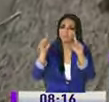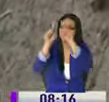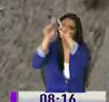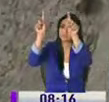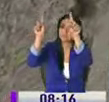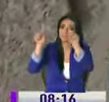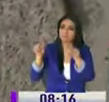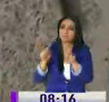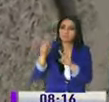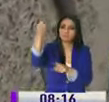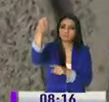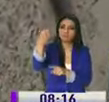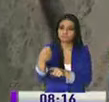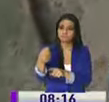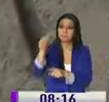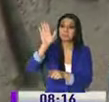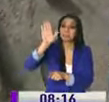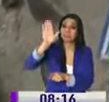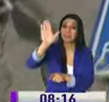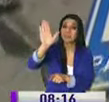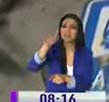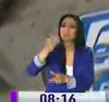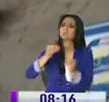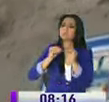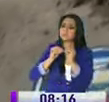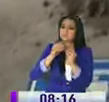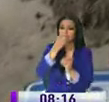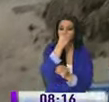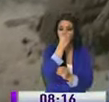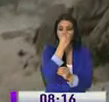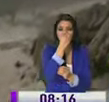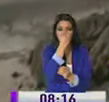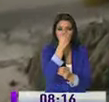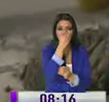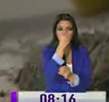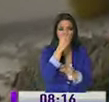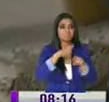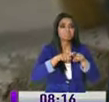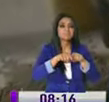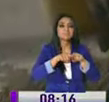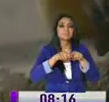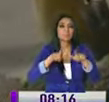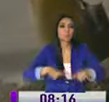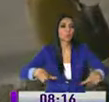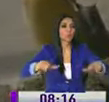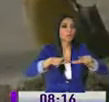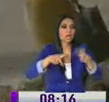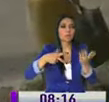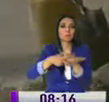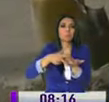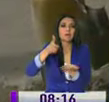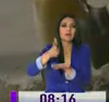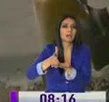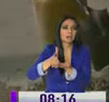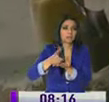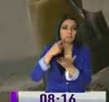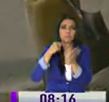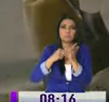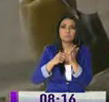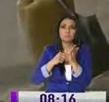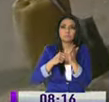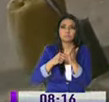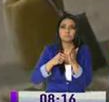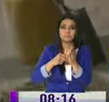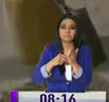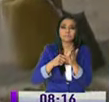parada y que más se realiza los trabajos son varios dependiendo de lo que se encuentren en la parada la señalización vertical suele